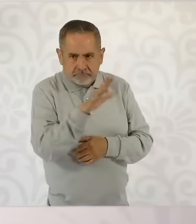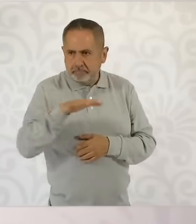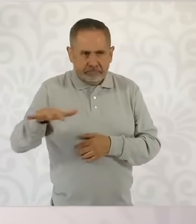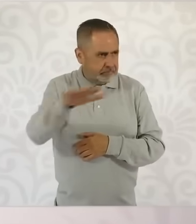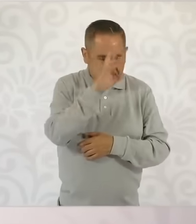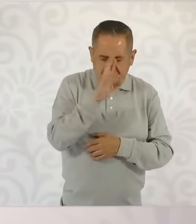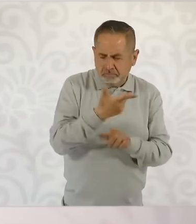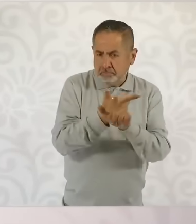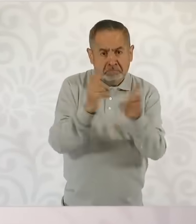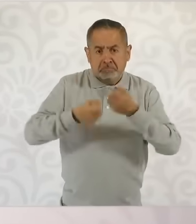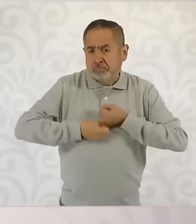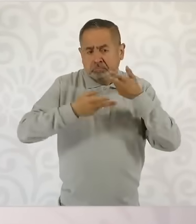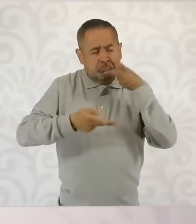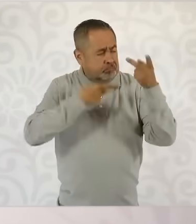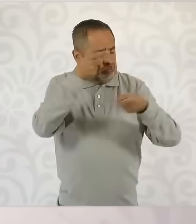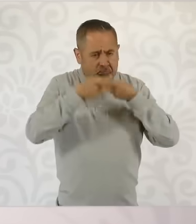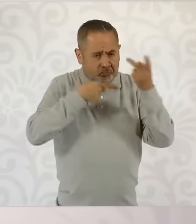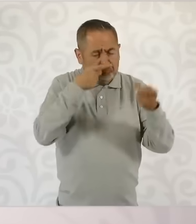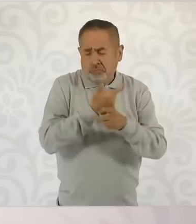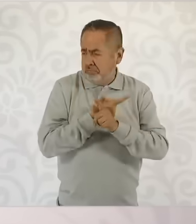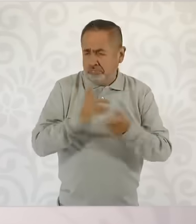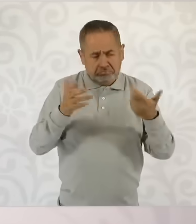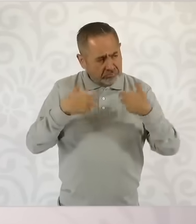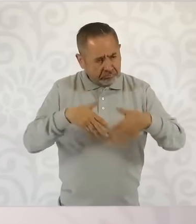pues libre manifestación.